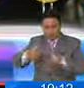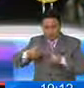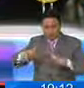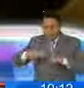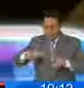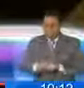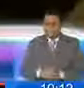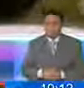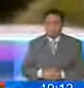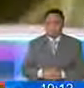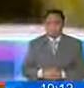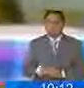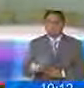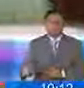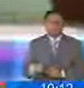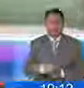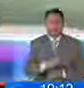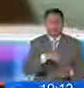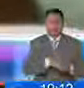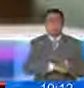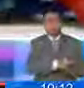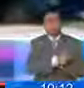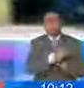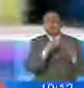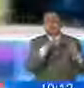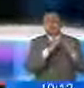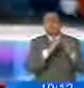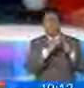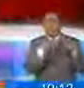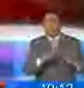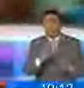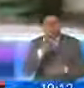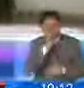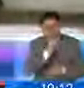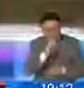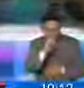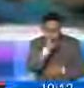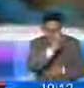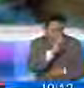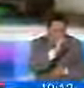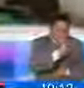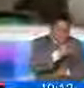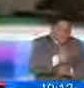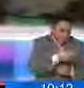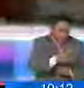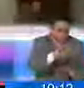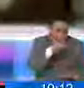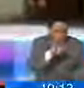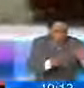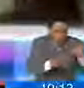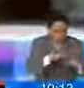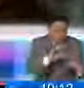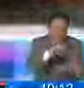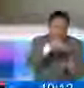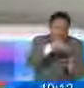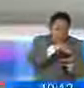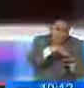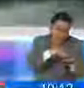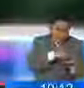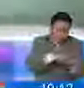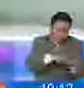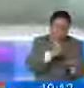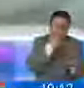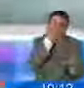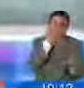Esmeraldas. De igual forma, al interior de la otra vivienda, luego de una búsqueda minuciosa, fueron apareciendo envolturas y pequeñas fundas que contenían un polvo